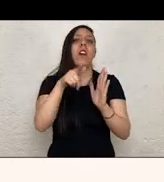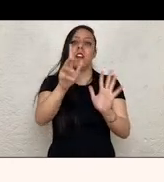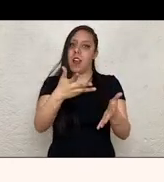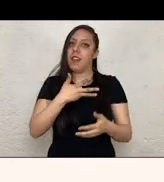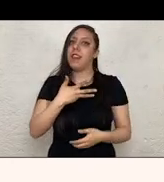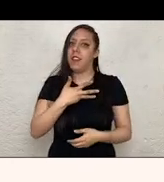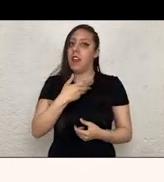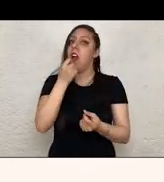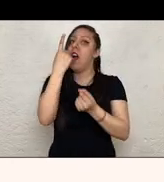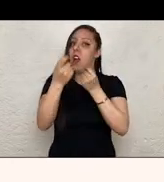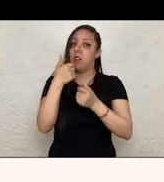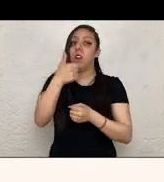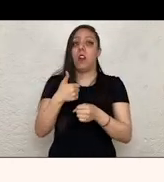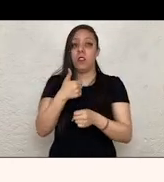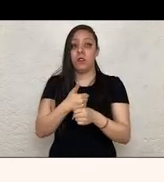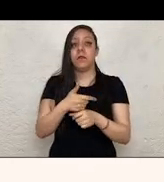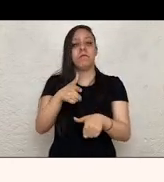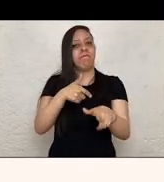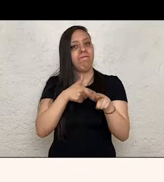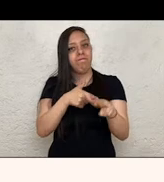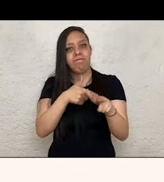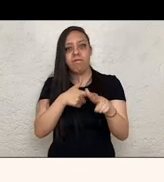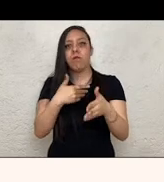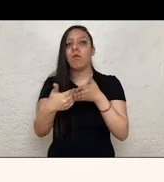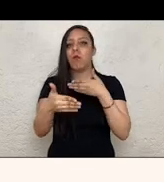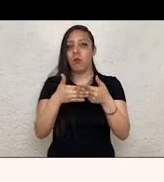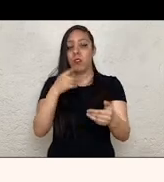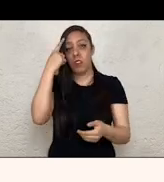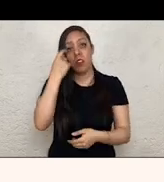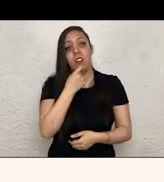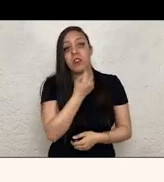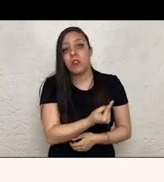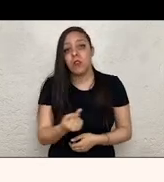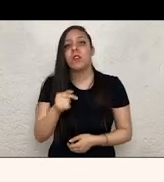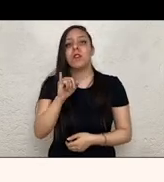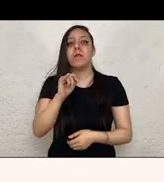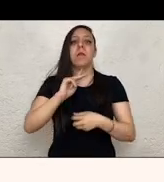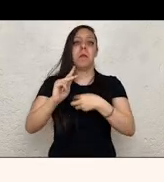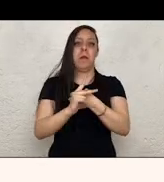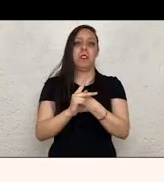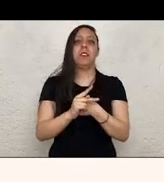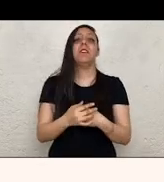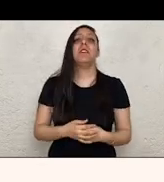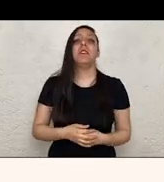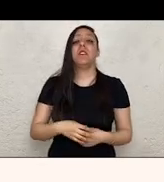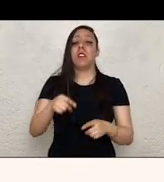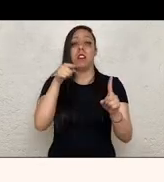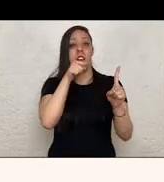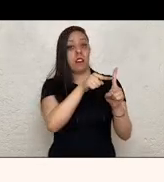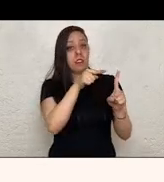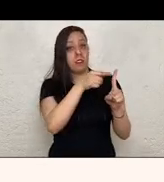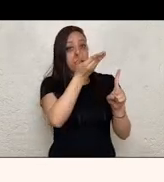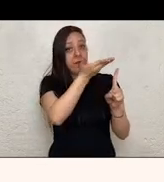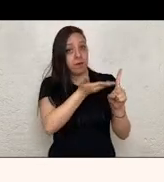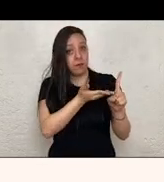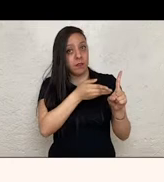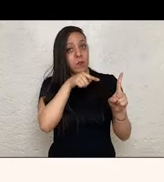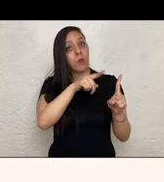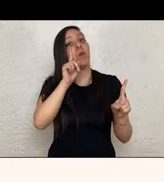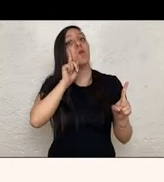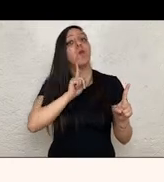2000, entonces ya lleva sus años, pero todavía sigue popular entre los niños de mi país. Y ella habla